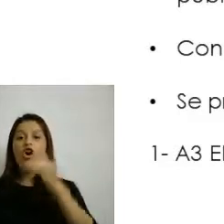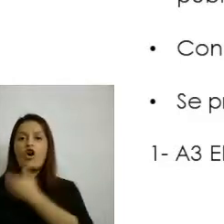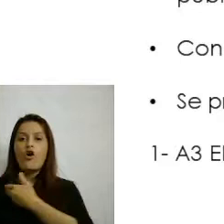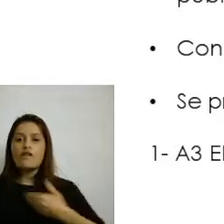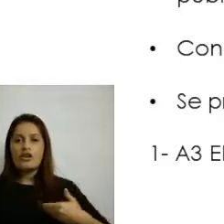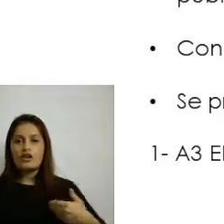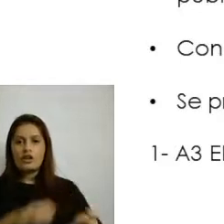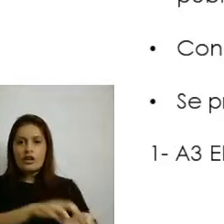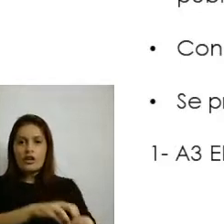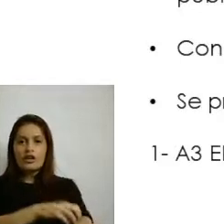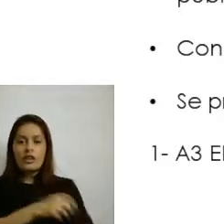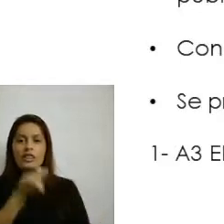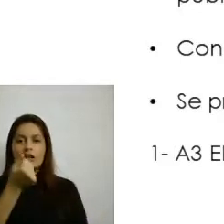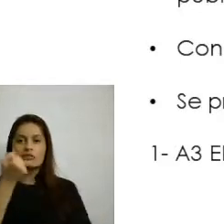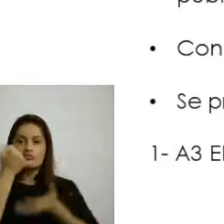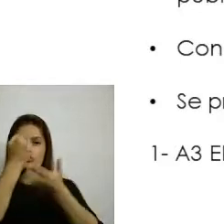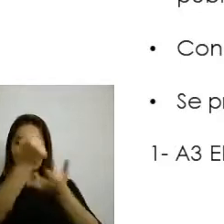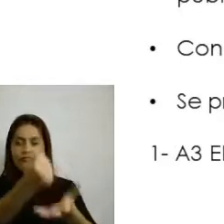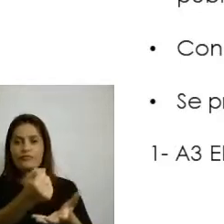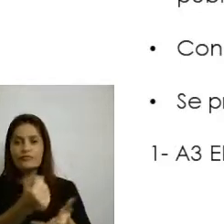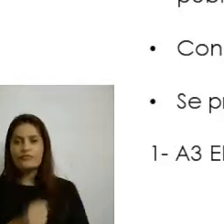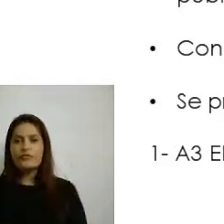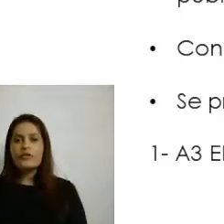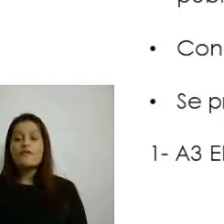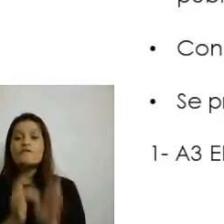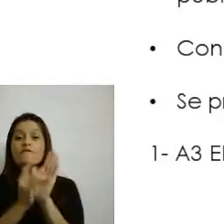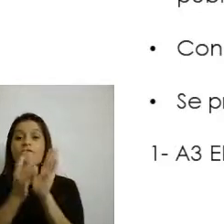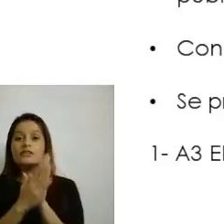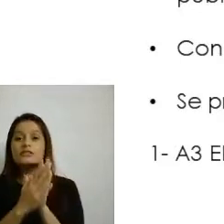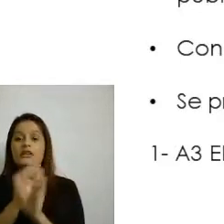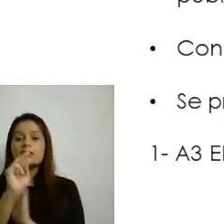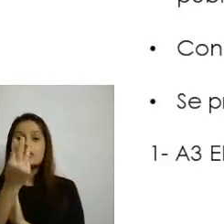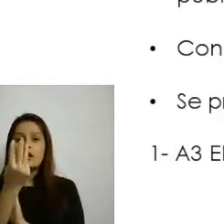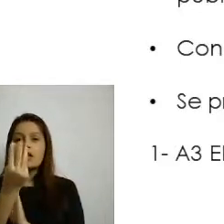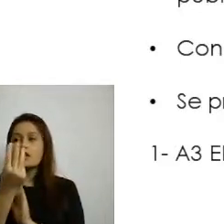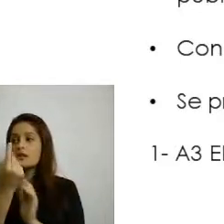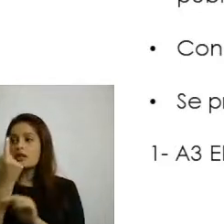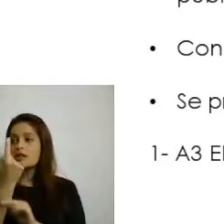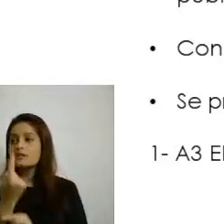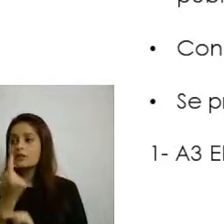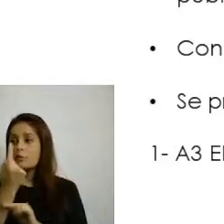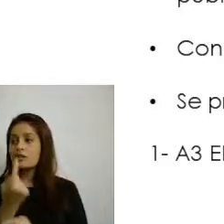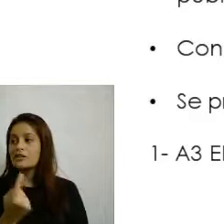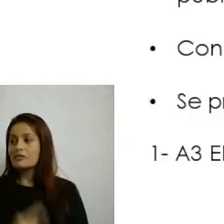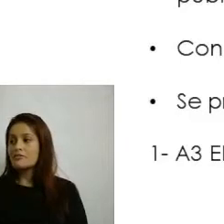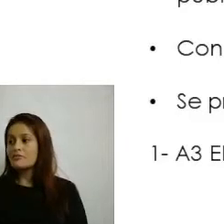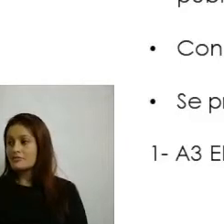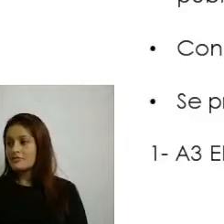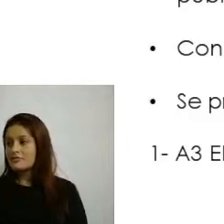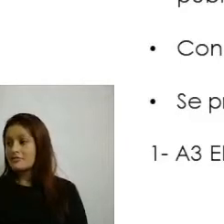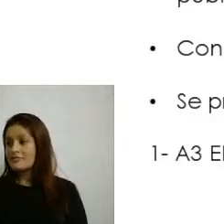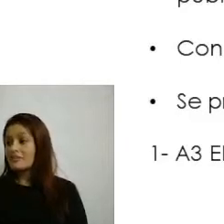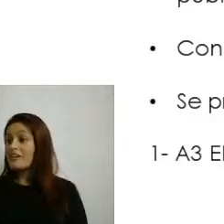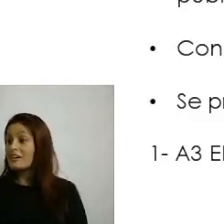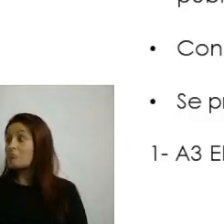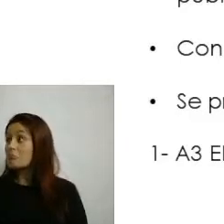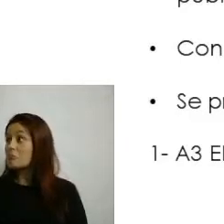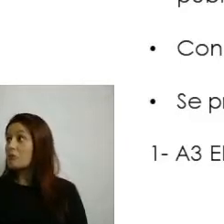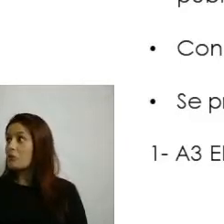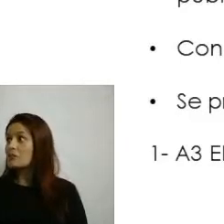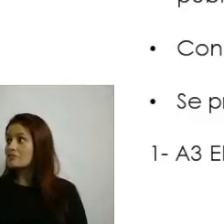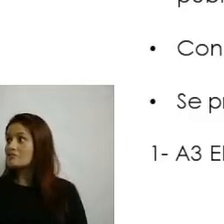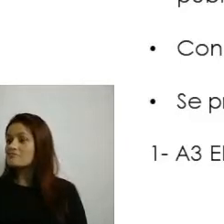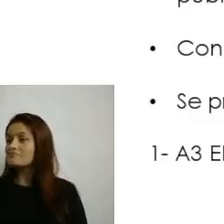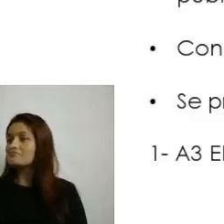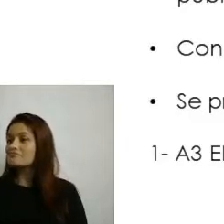través de la circular 33. Con fecha 13 de diciembre se publica la licitación en el mercado público. El 7 de enero se